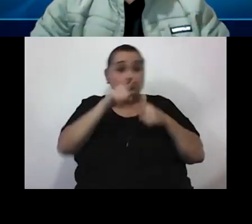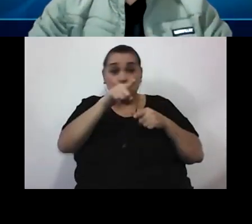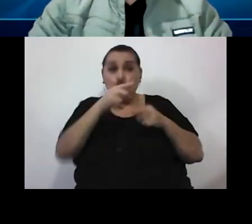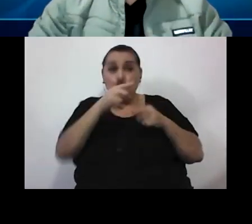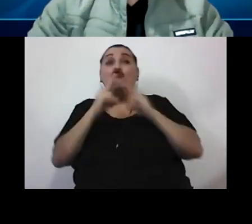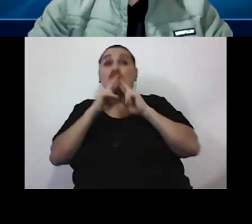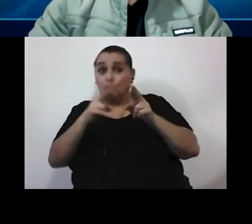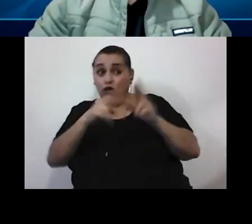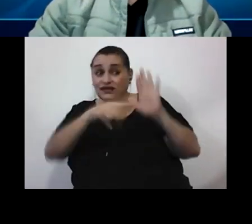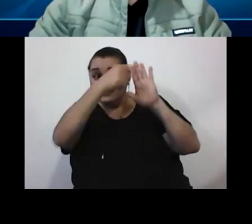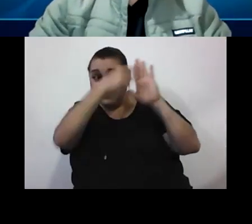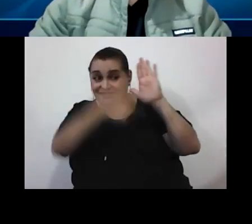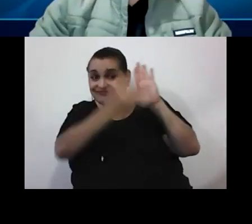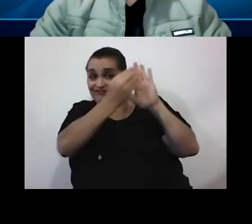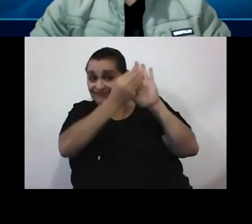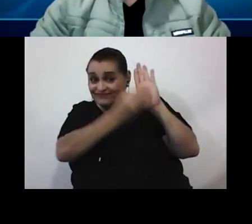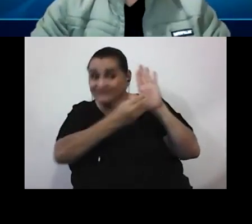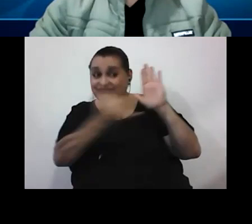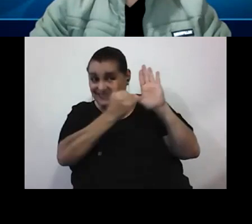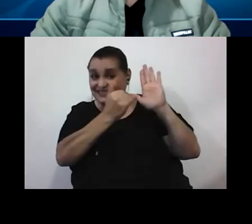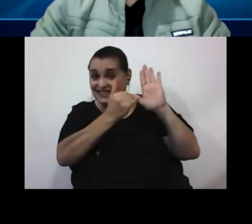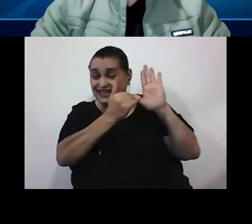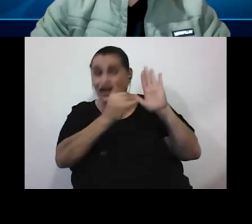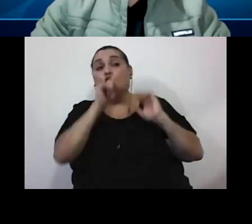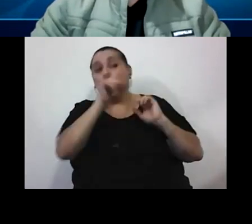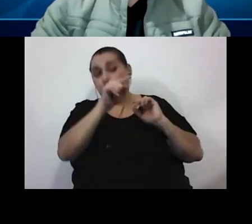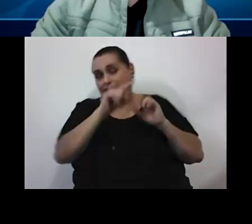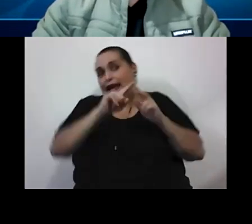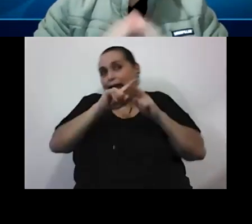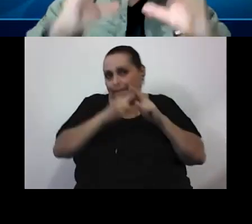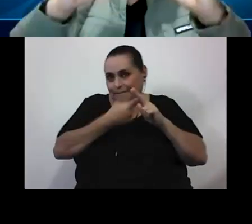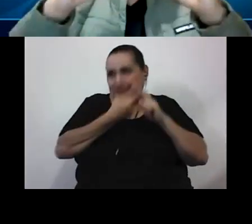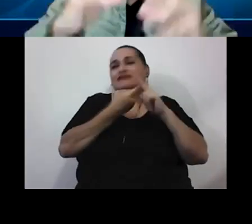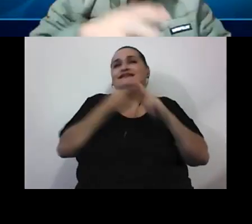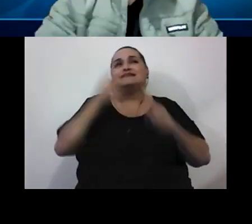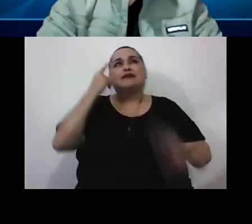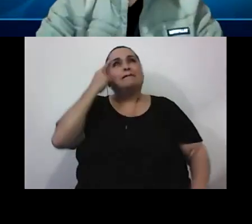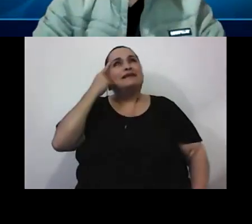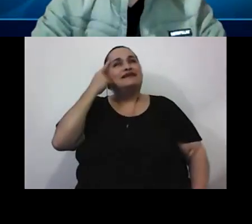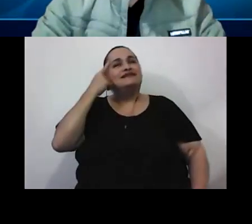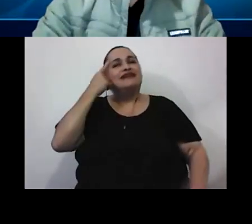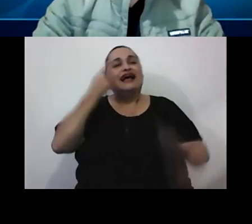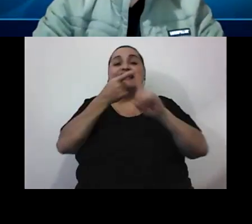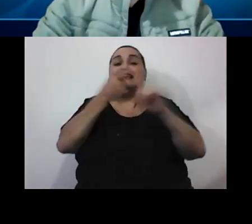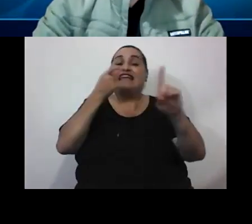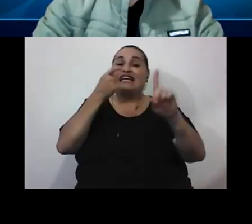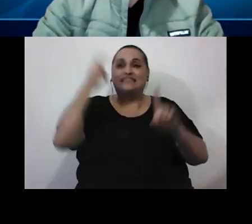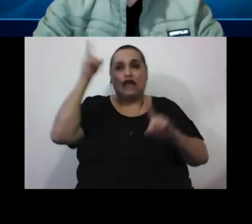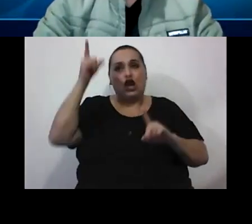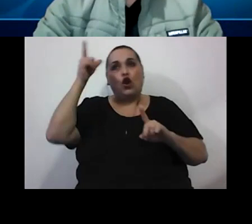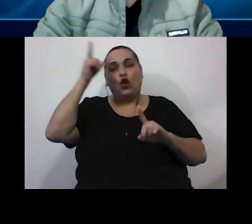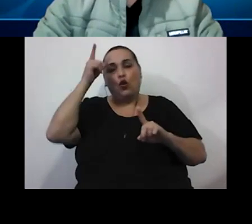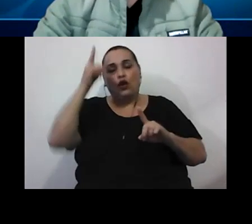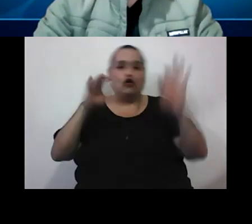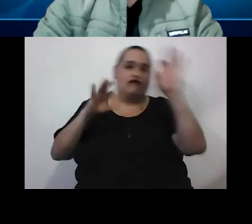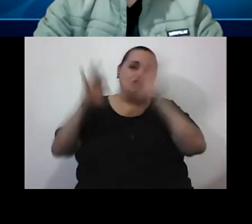esa línea, usted está empezando a pensar desde la lógica, desde la filosofía, desde la